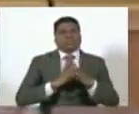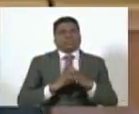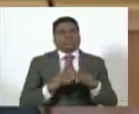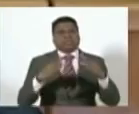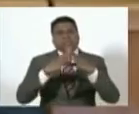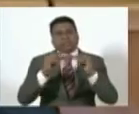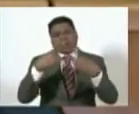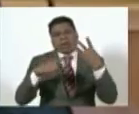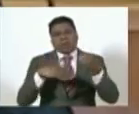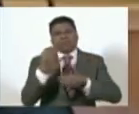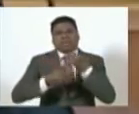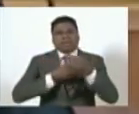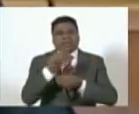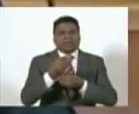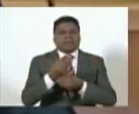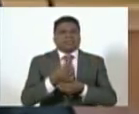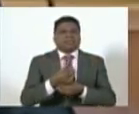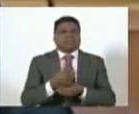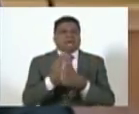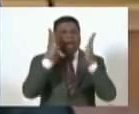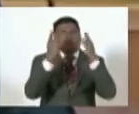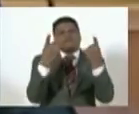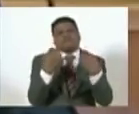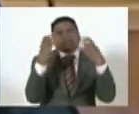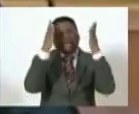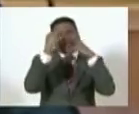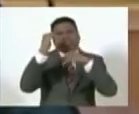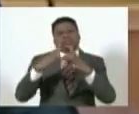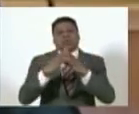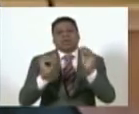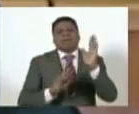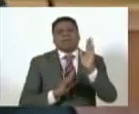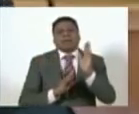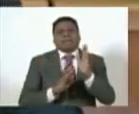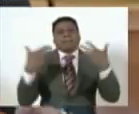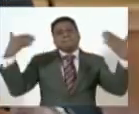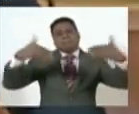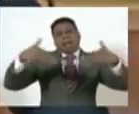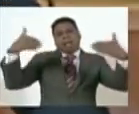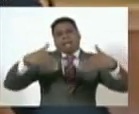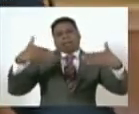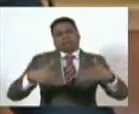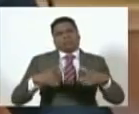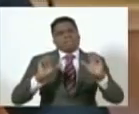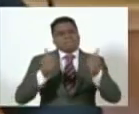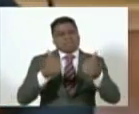que crean la desatención para que surjan criminales de esta calaña.